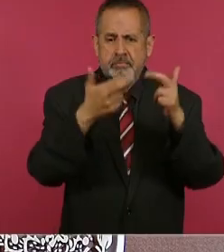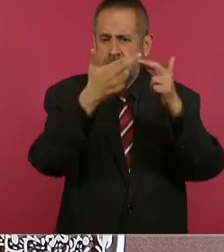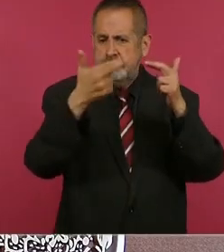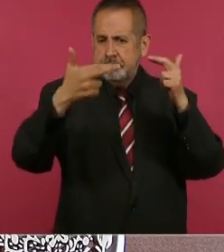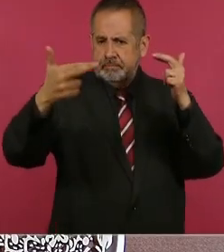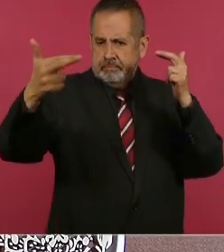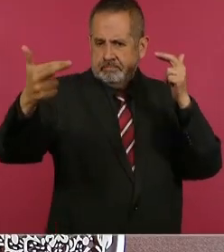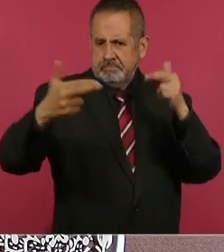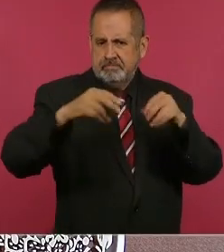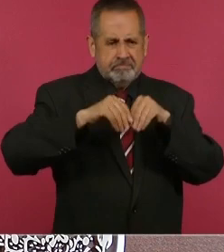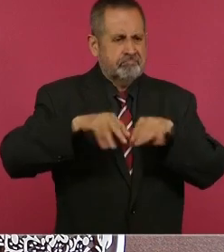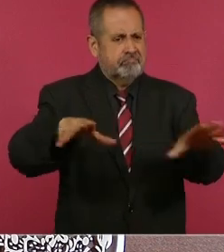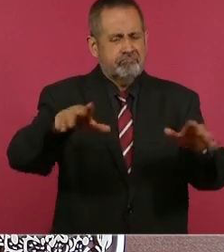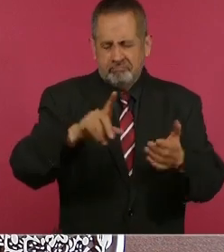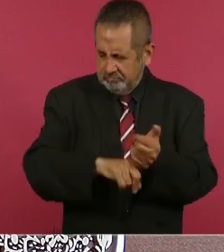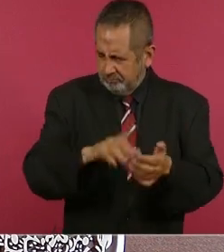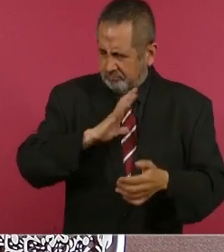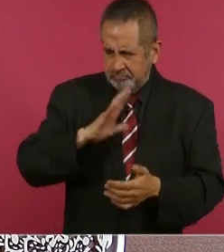transmisión.